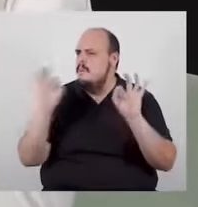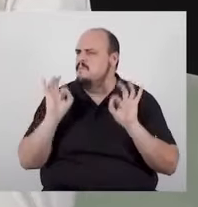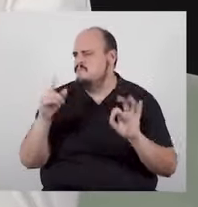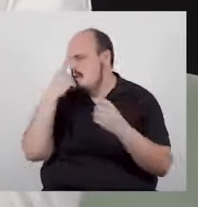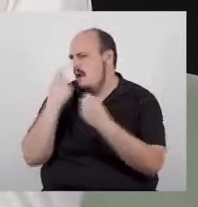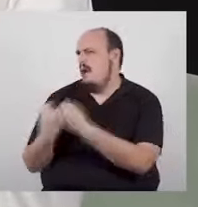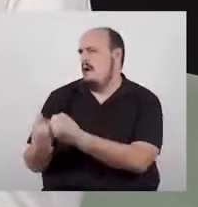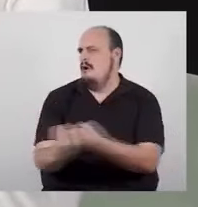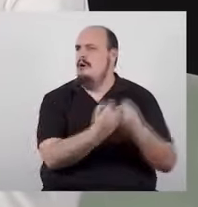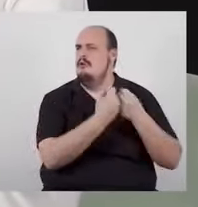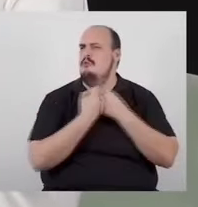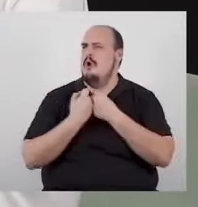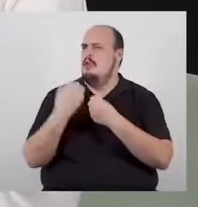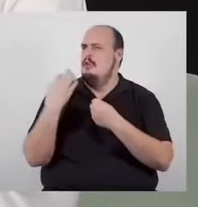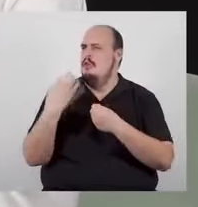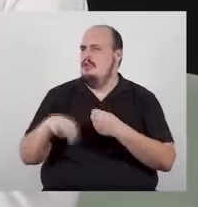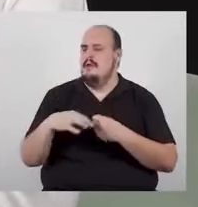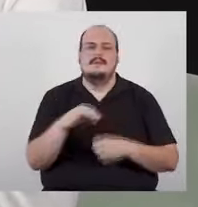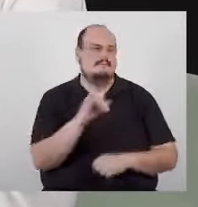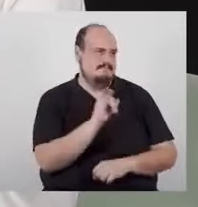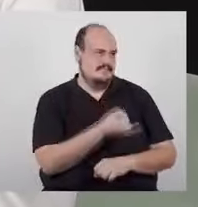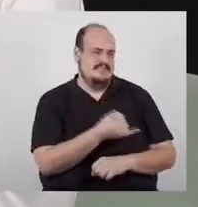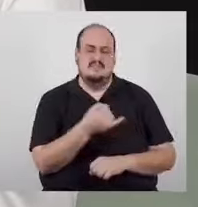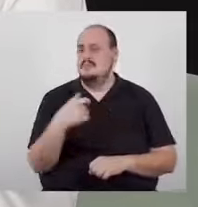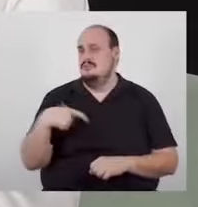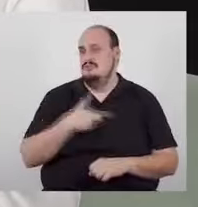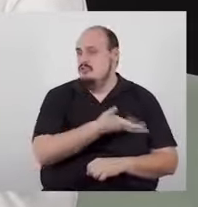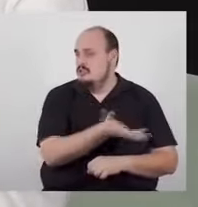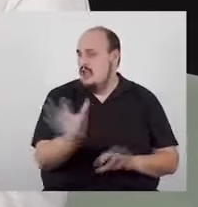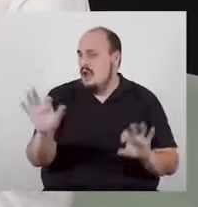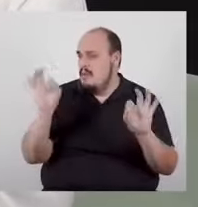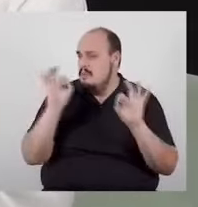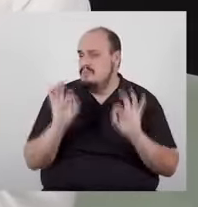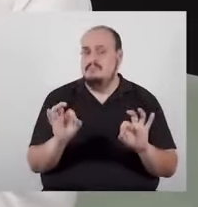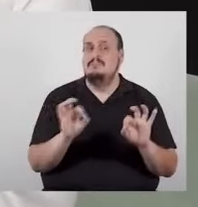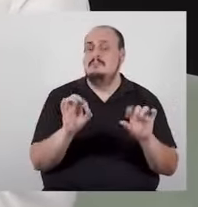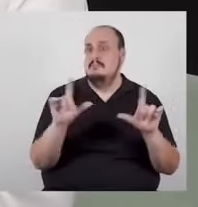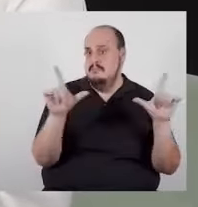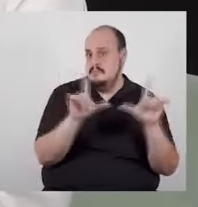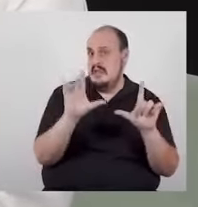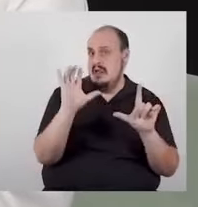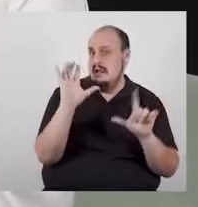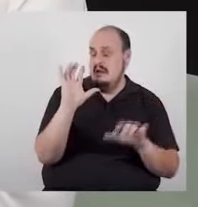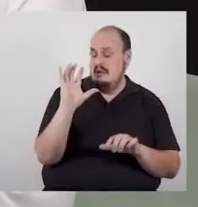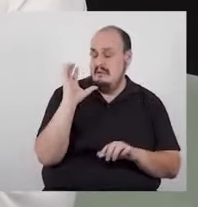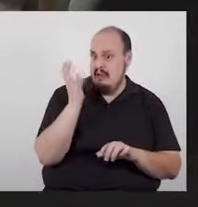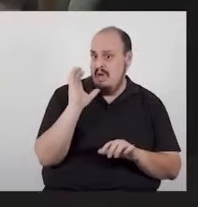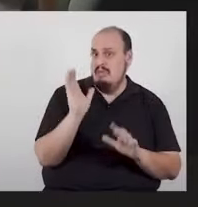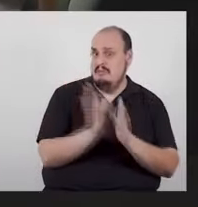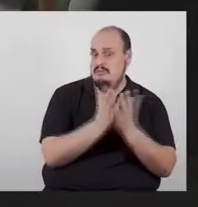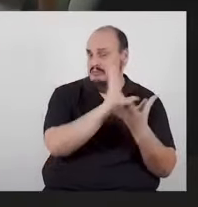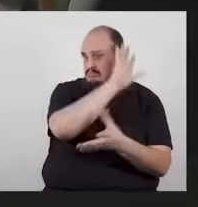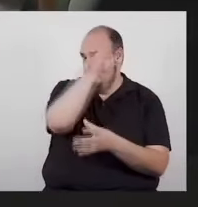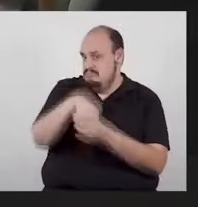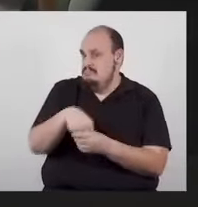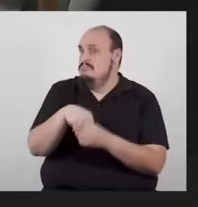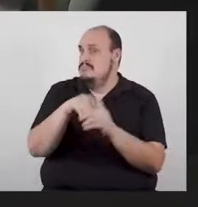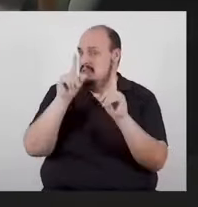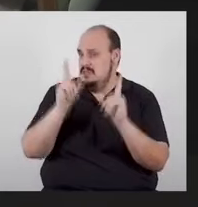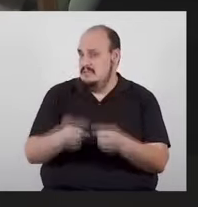de toda la ciudadanía, de toda la sociedad. Y eso incluye los medios de comunicación, sin duda. También